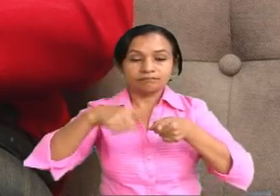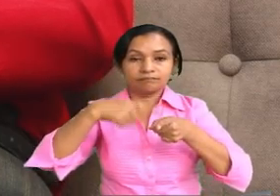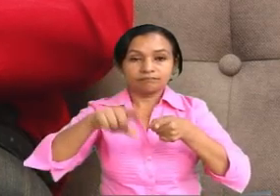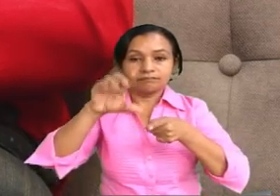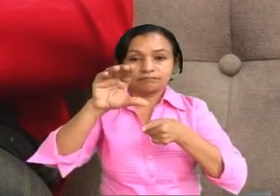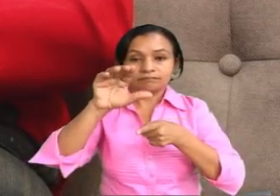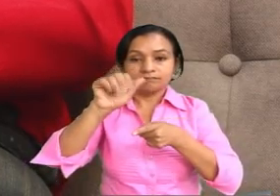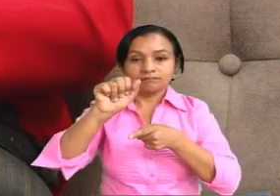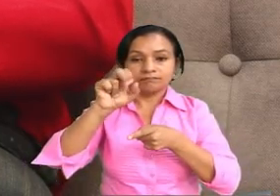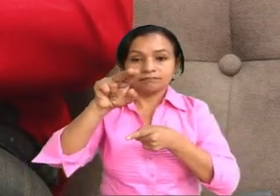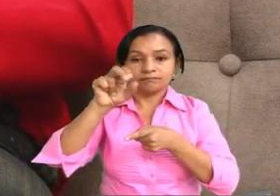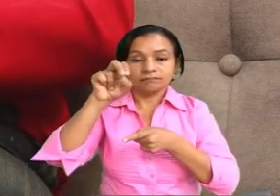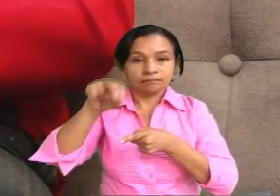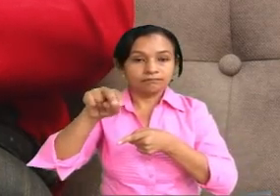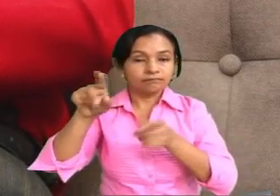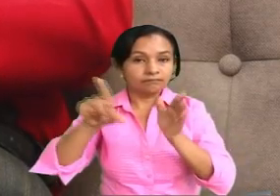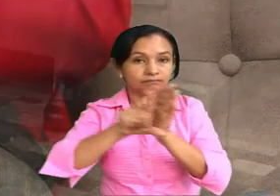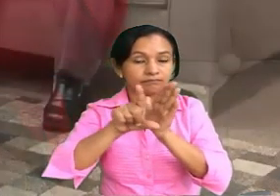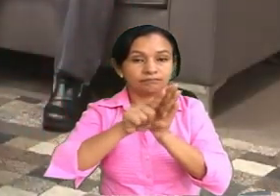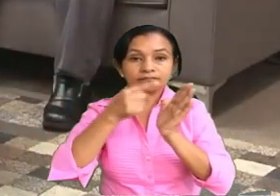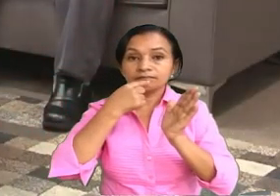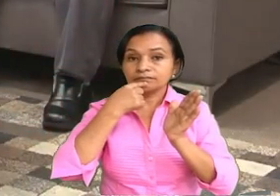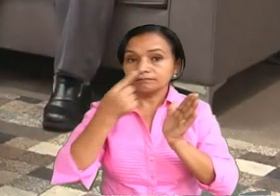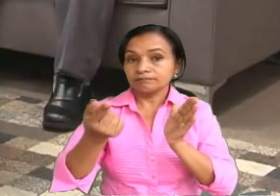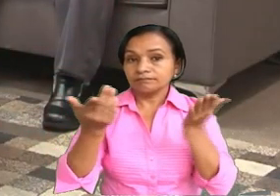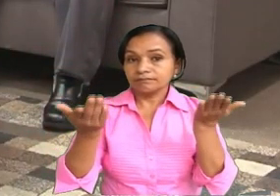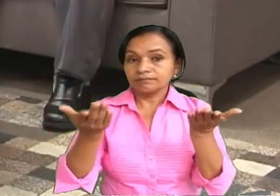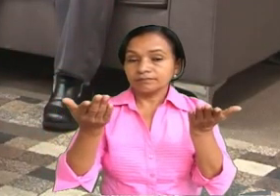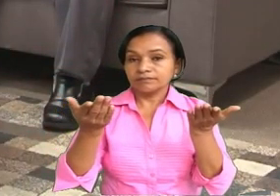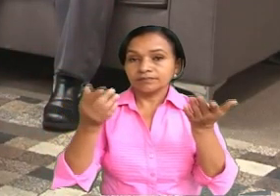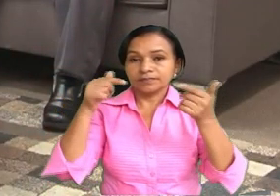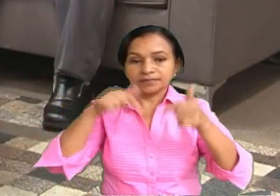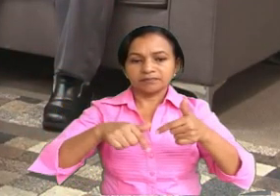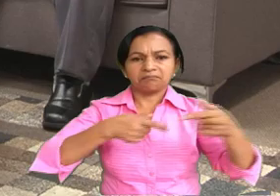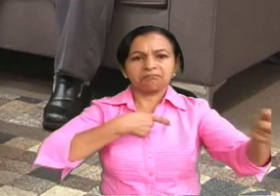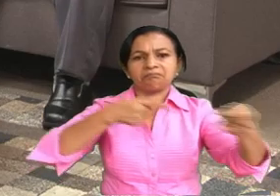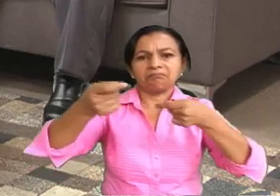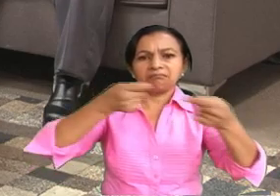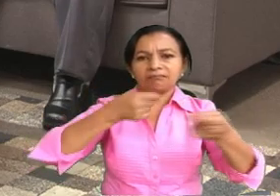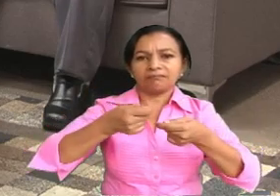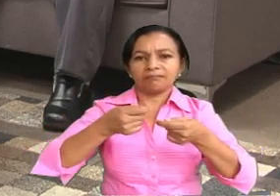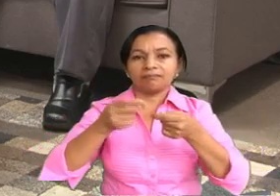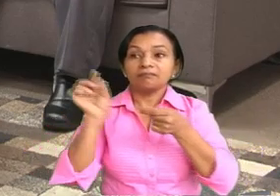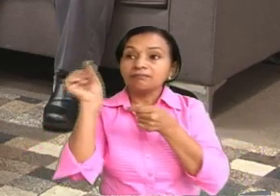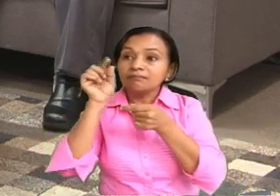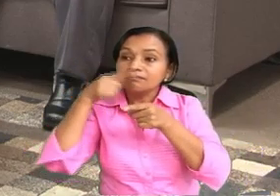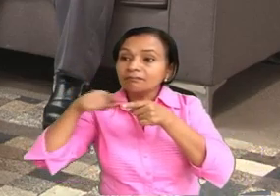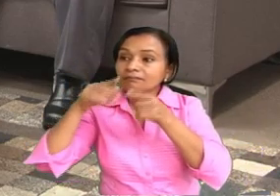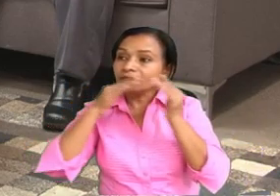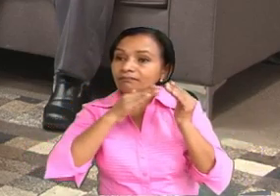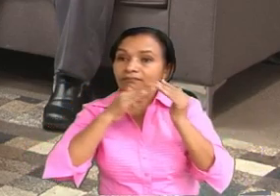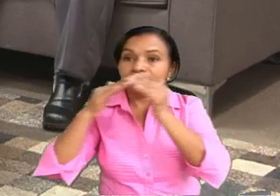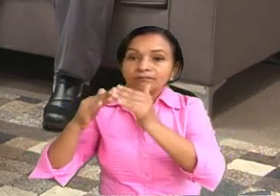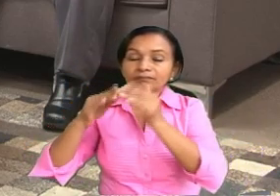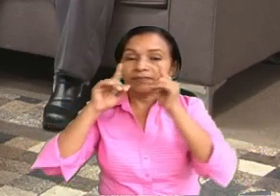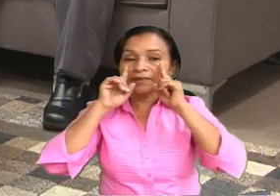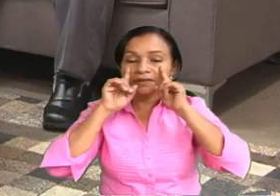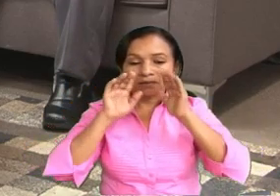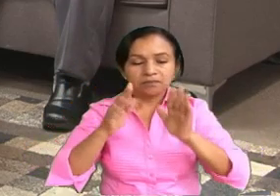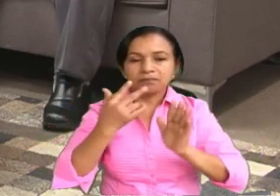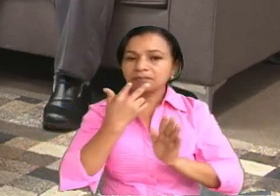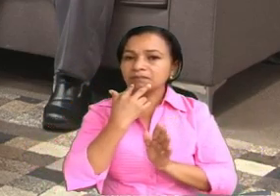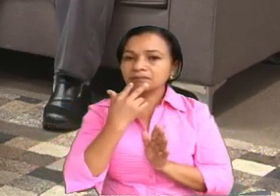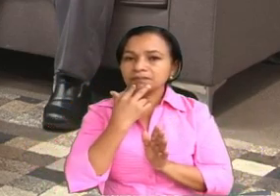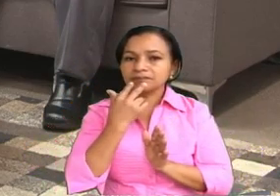lo dice la ley también. Entonces, mientras que nosotros en el Pacífico vendemos, hipotecamos y no vamos cuidando, esta es otra